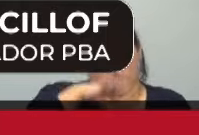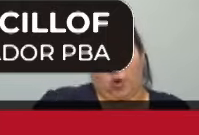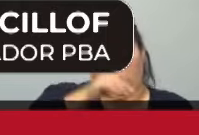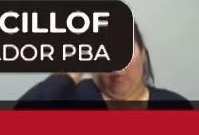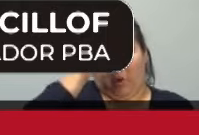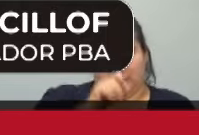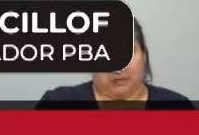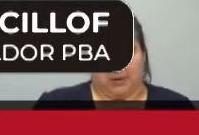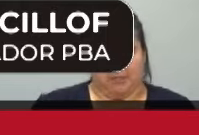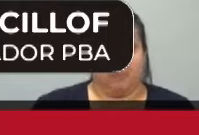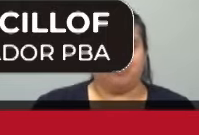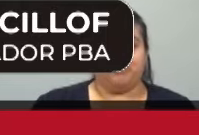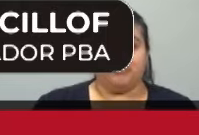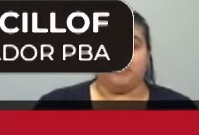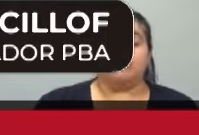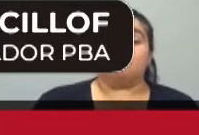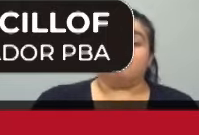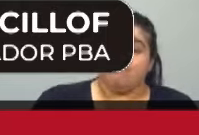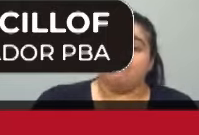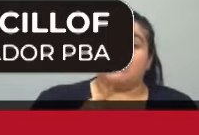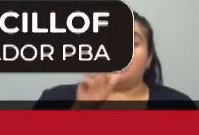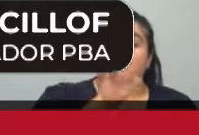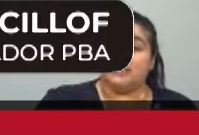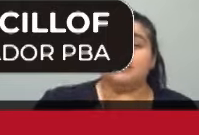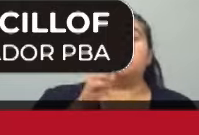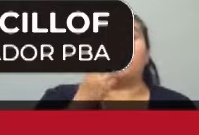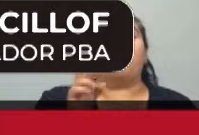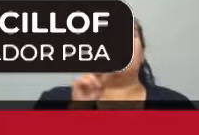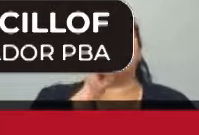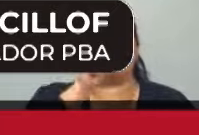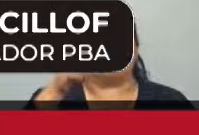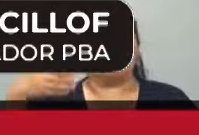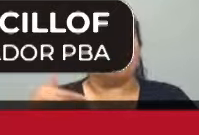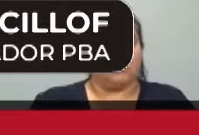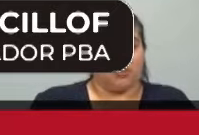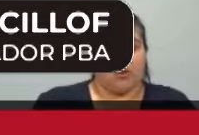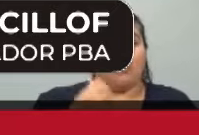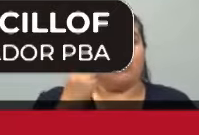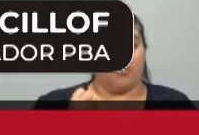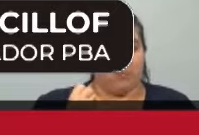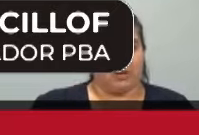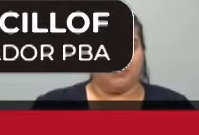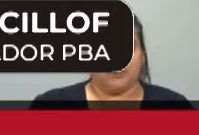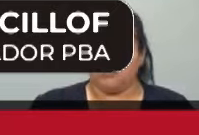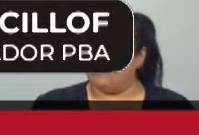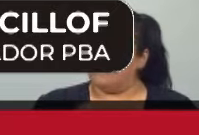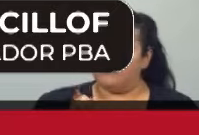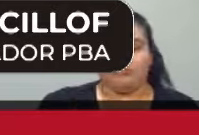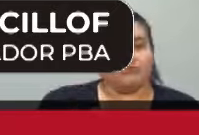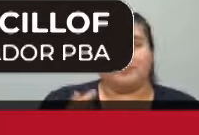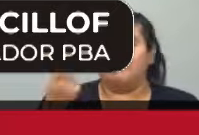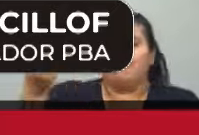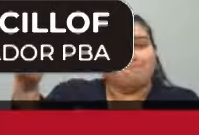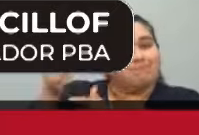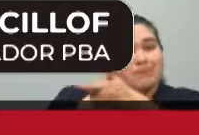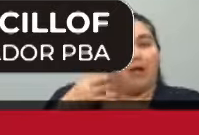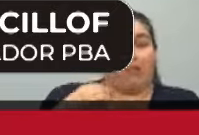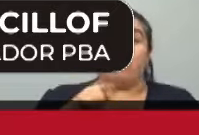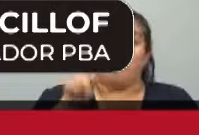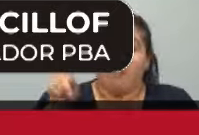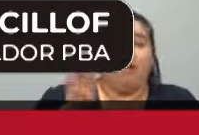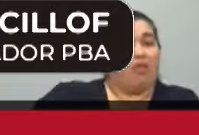la provincia. En ese concepto, 320 mil millones de pesos de manera indebida e ilegal adeuda